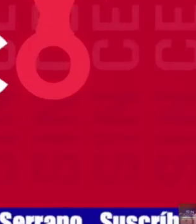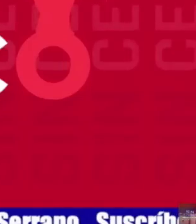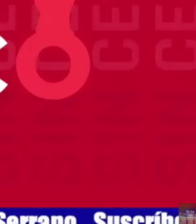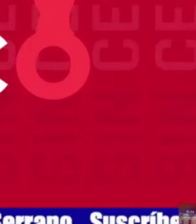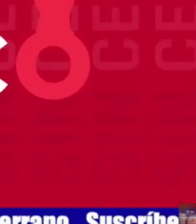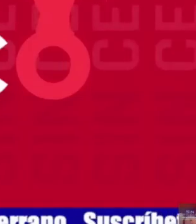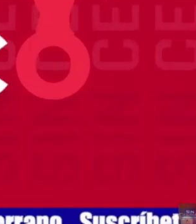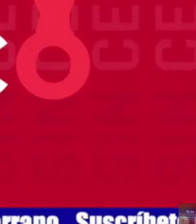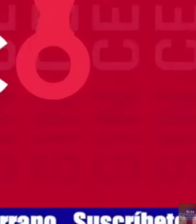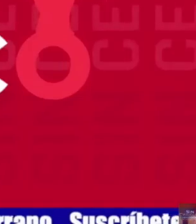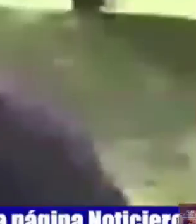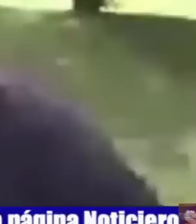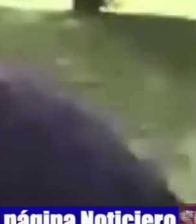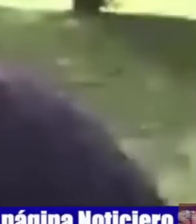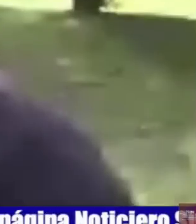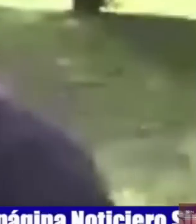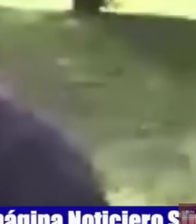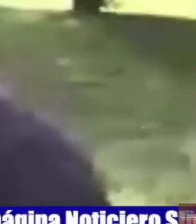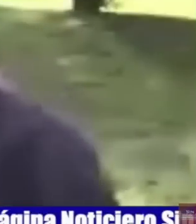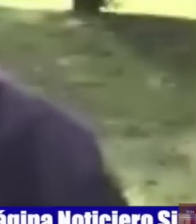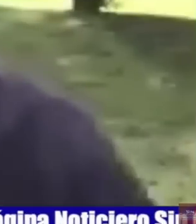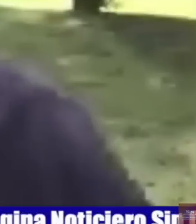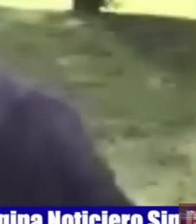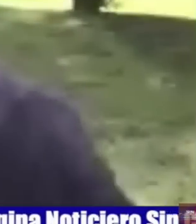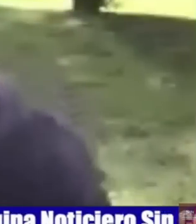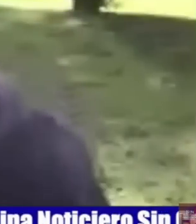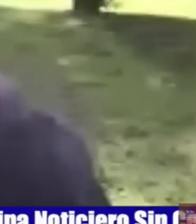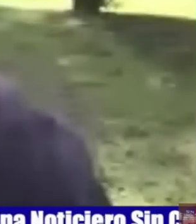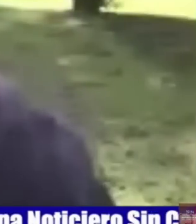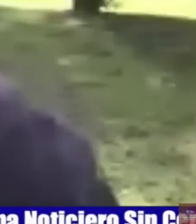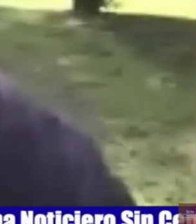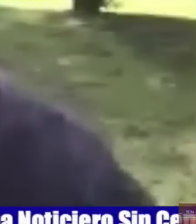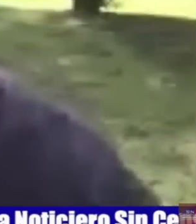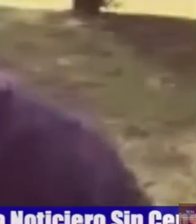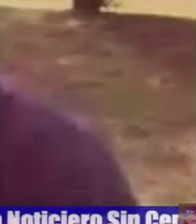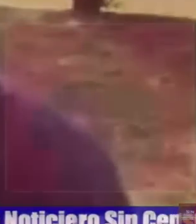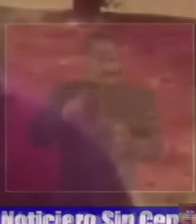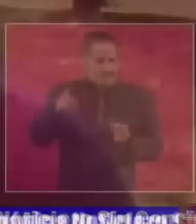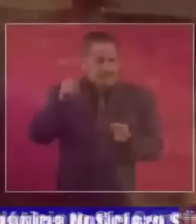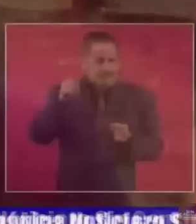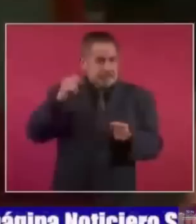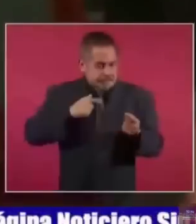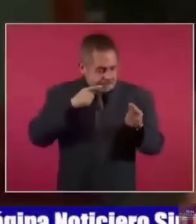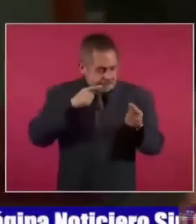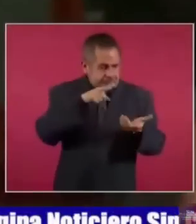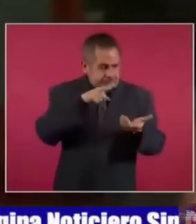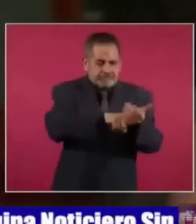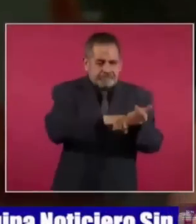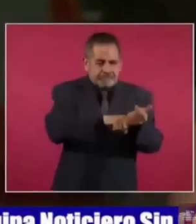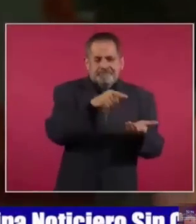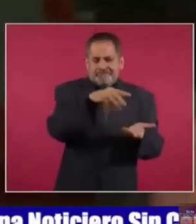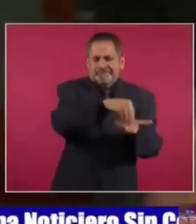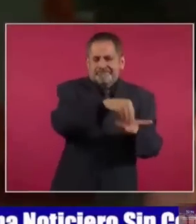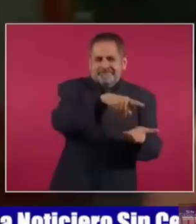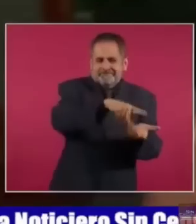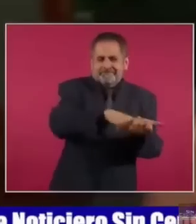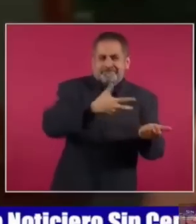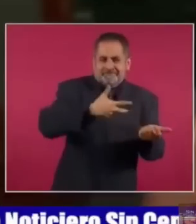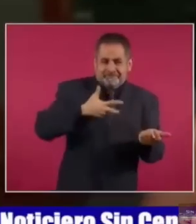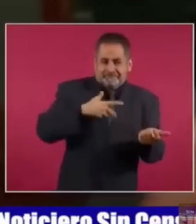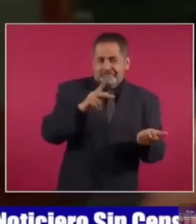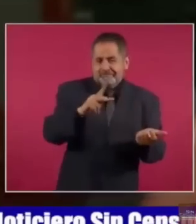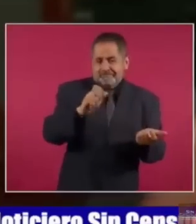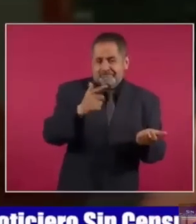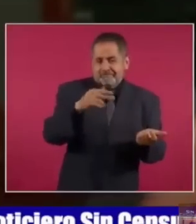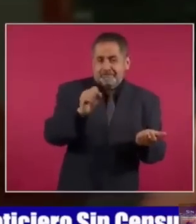los honores en una vitrina como si fueran las patas de su mesa. El periodista tiene que salir a la